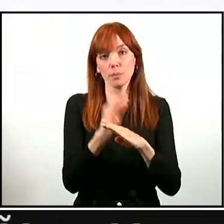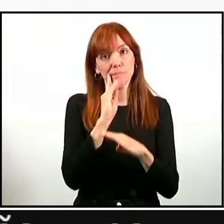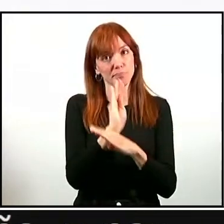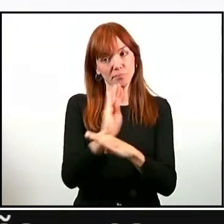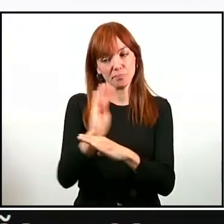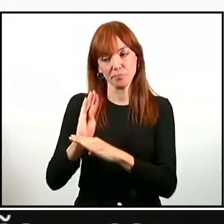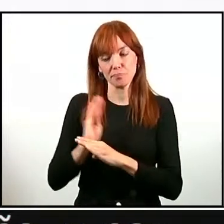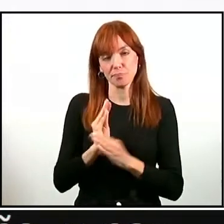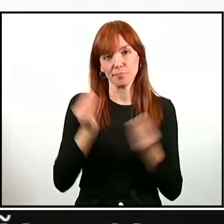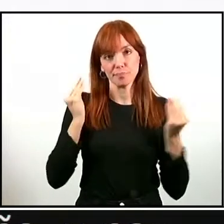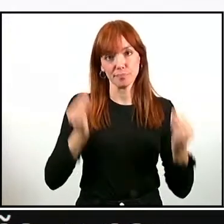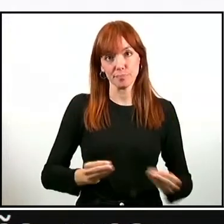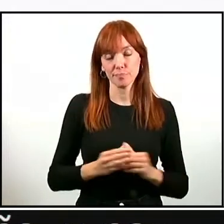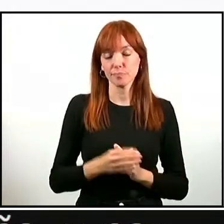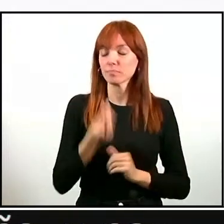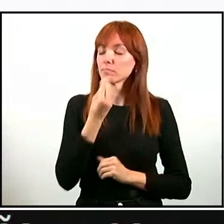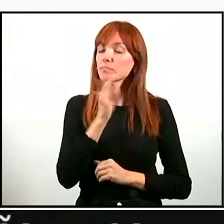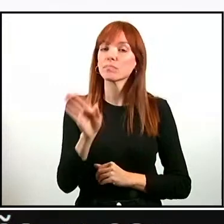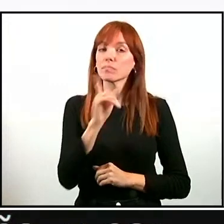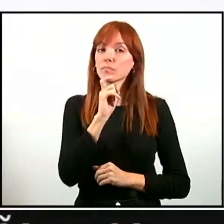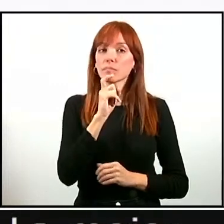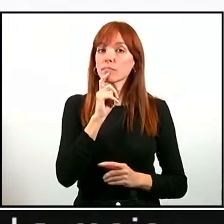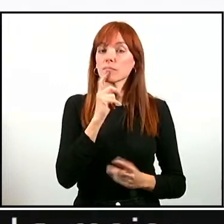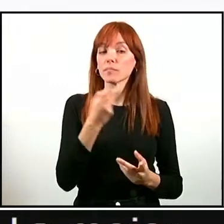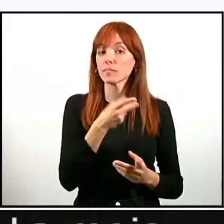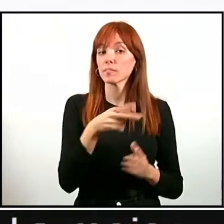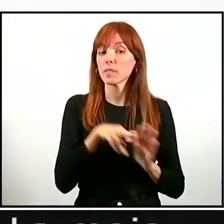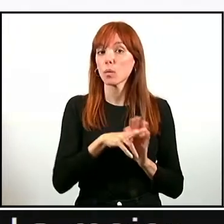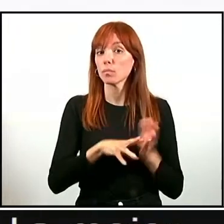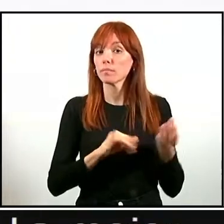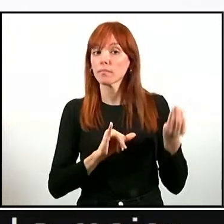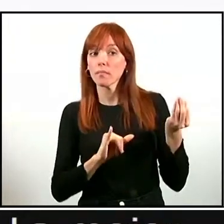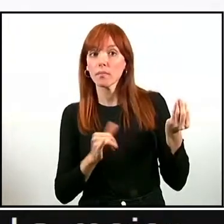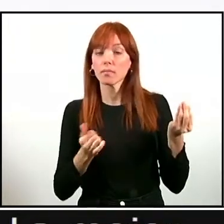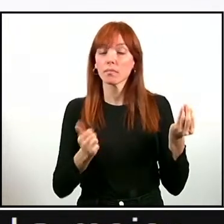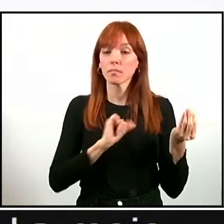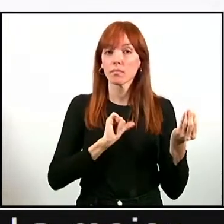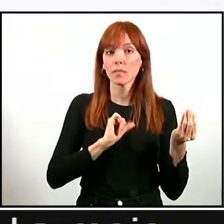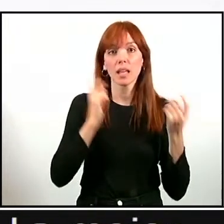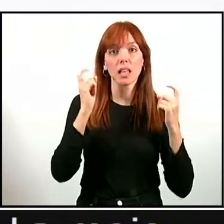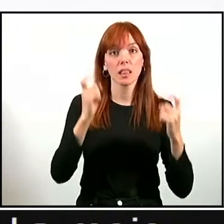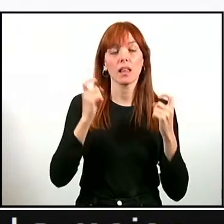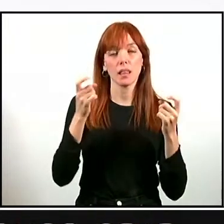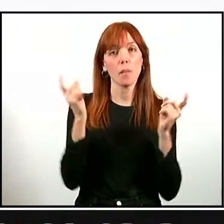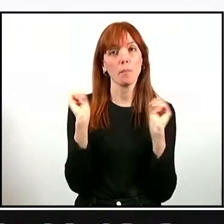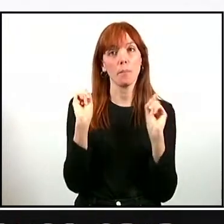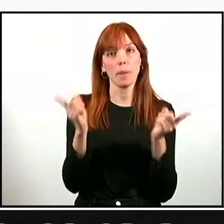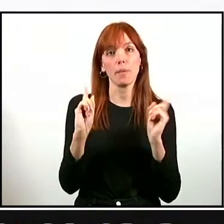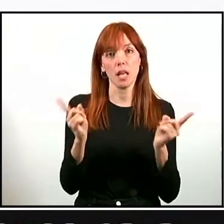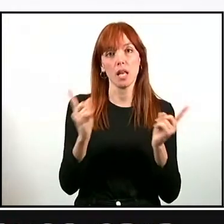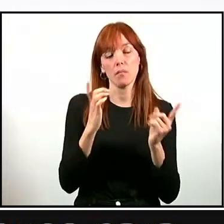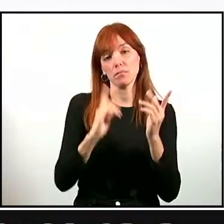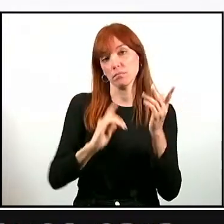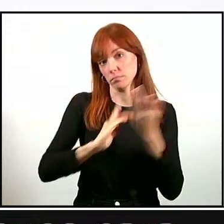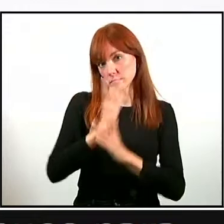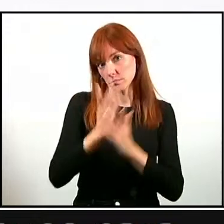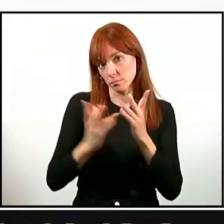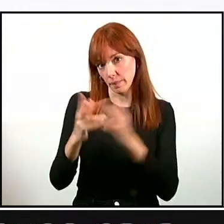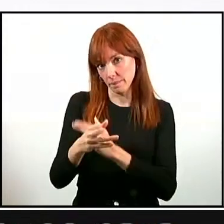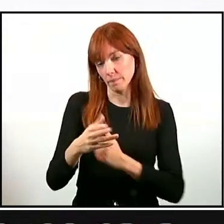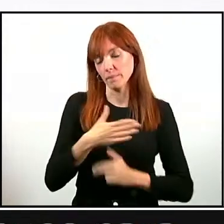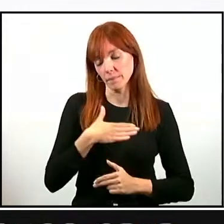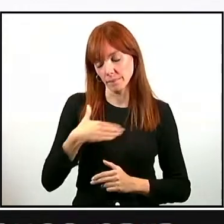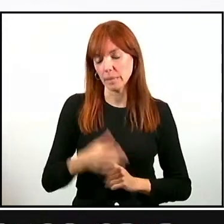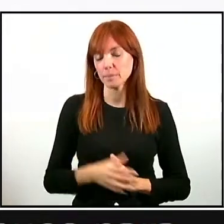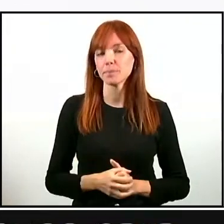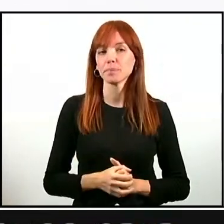mejor manera es, pues, con las herramientas que tenemos, pues, para intentar prevenir, en este caso, los incendios. Es verdad